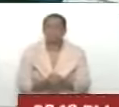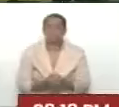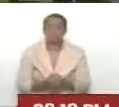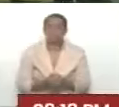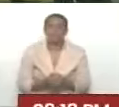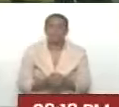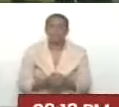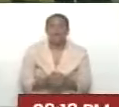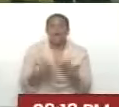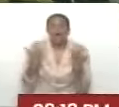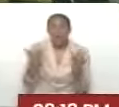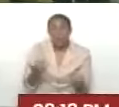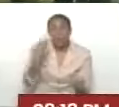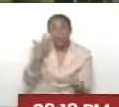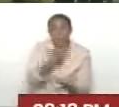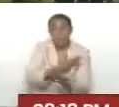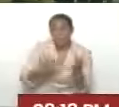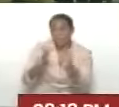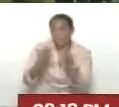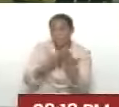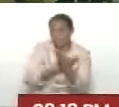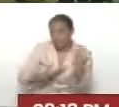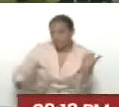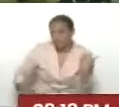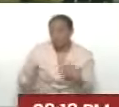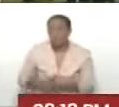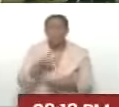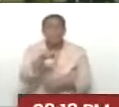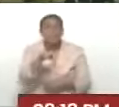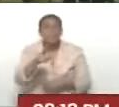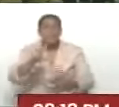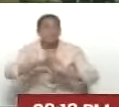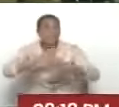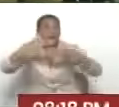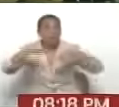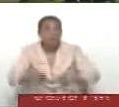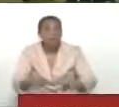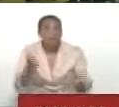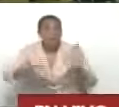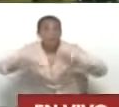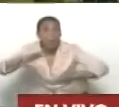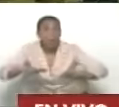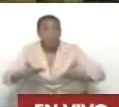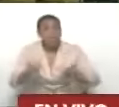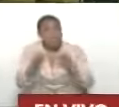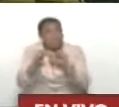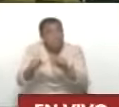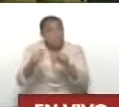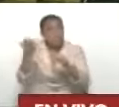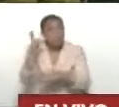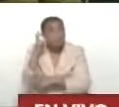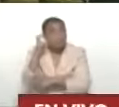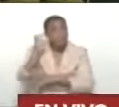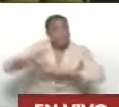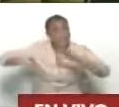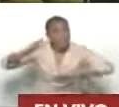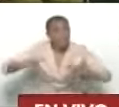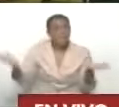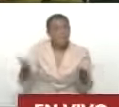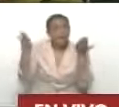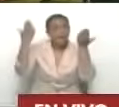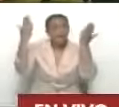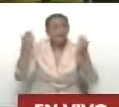Manuela Sáenz. Adelante, mi comandante. Mire, ¿por qué pararon los tambores, vale? ¡Que suenen los tambores de San